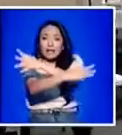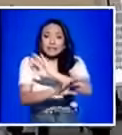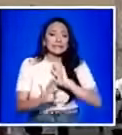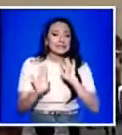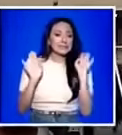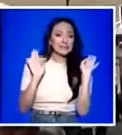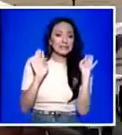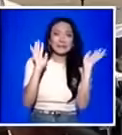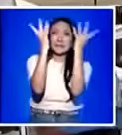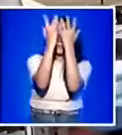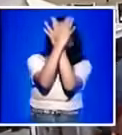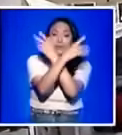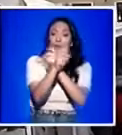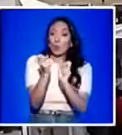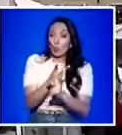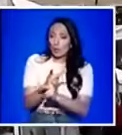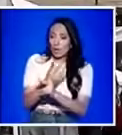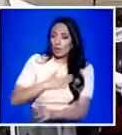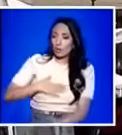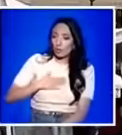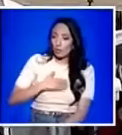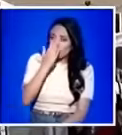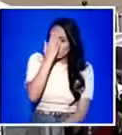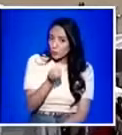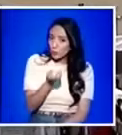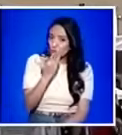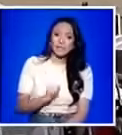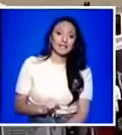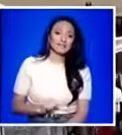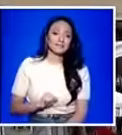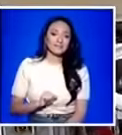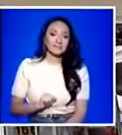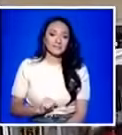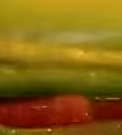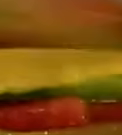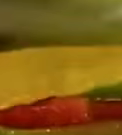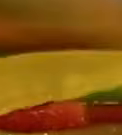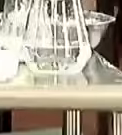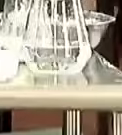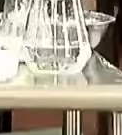Miren ustedes, mucha precaución, por favor. Muy buenos días.